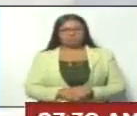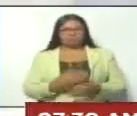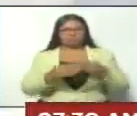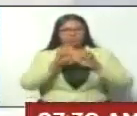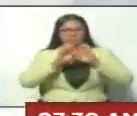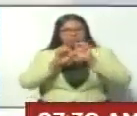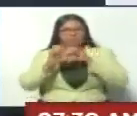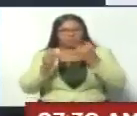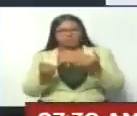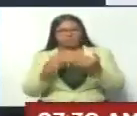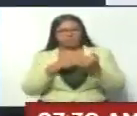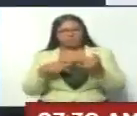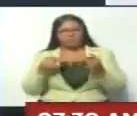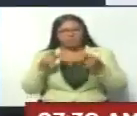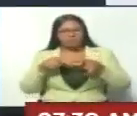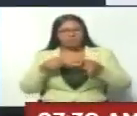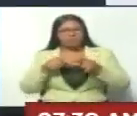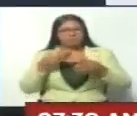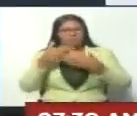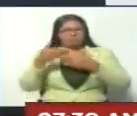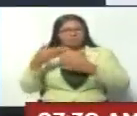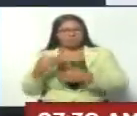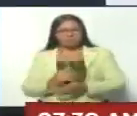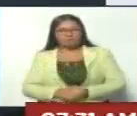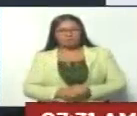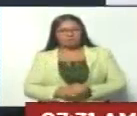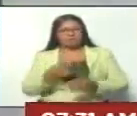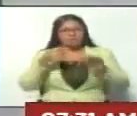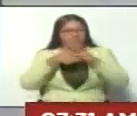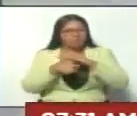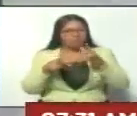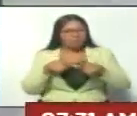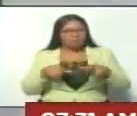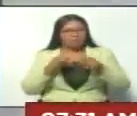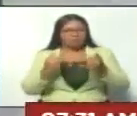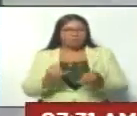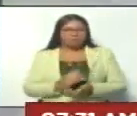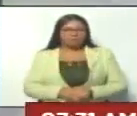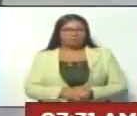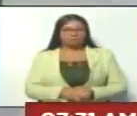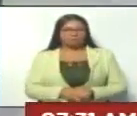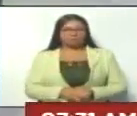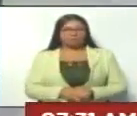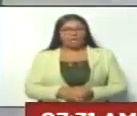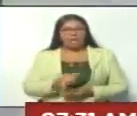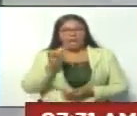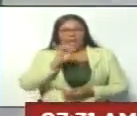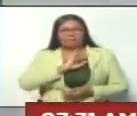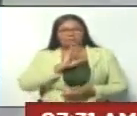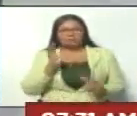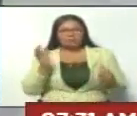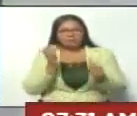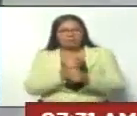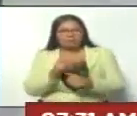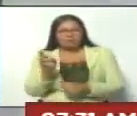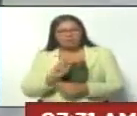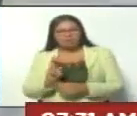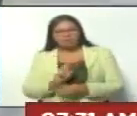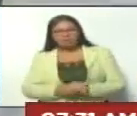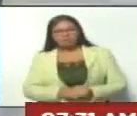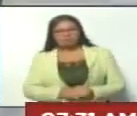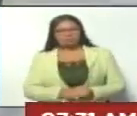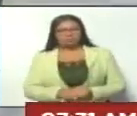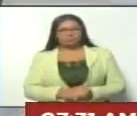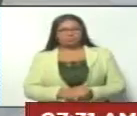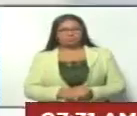se establecen cuáles son los criterios de actuación. Cuando entramos a la Casón Ibarra, pues, en fin, identifican. No era, o sea,